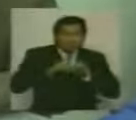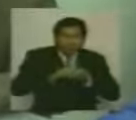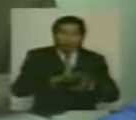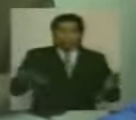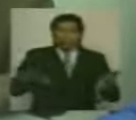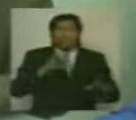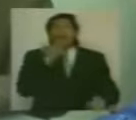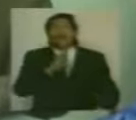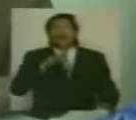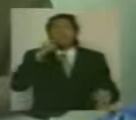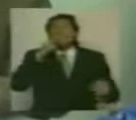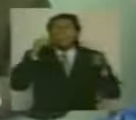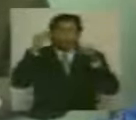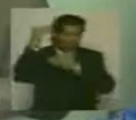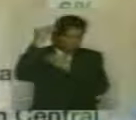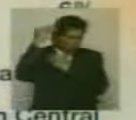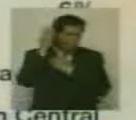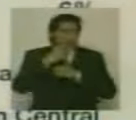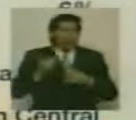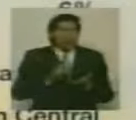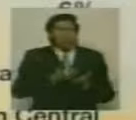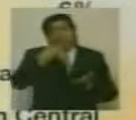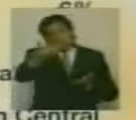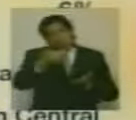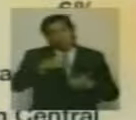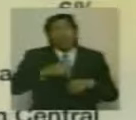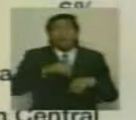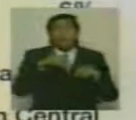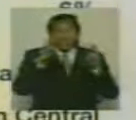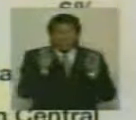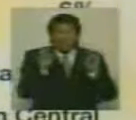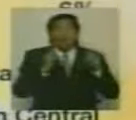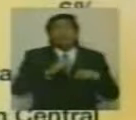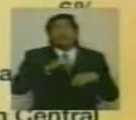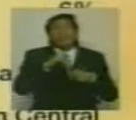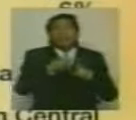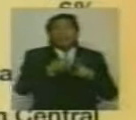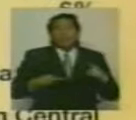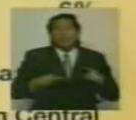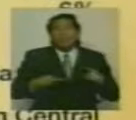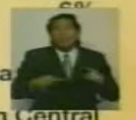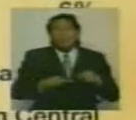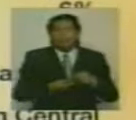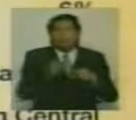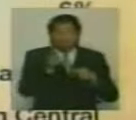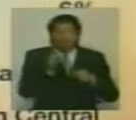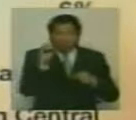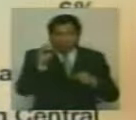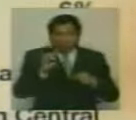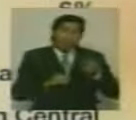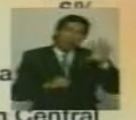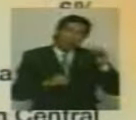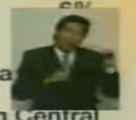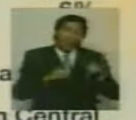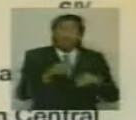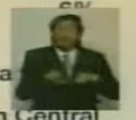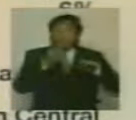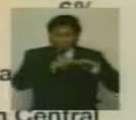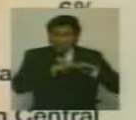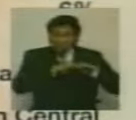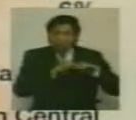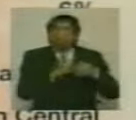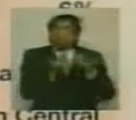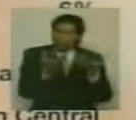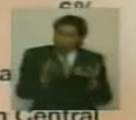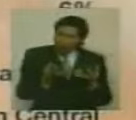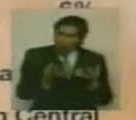está mal, dice Santa Cruz, y propone la fórmula del 50-50%. De la recaudación tributaria, ¿cómo